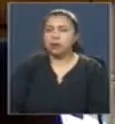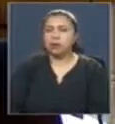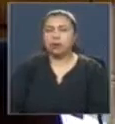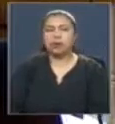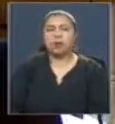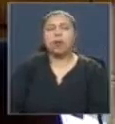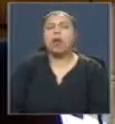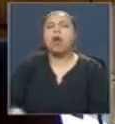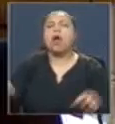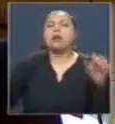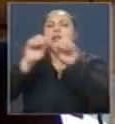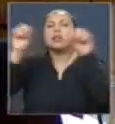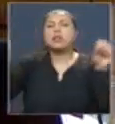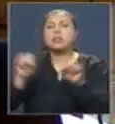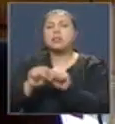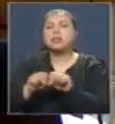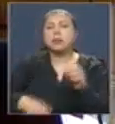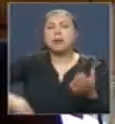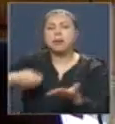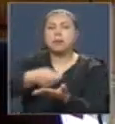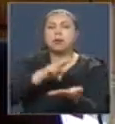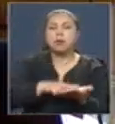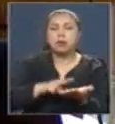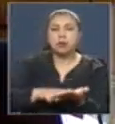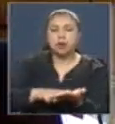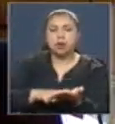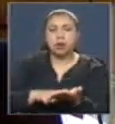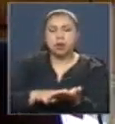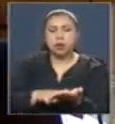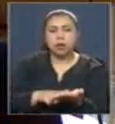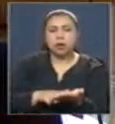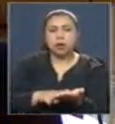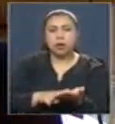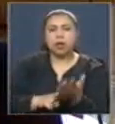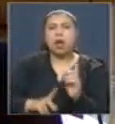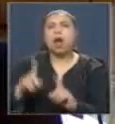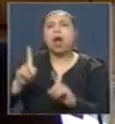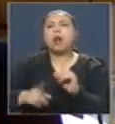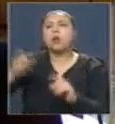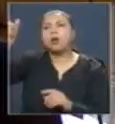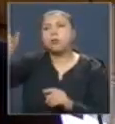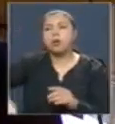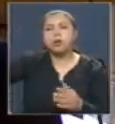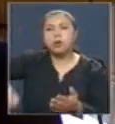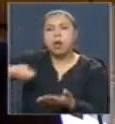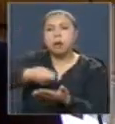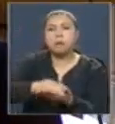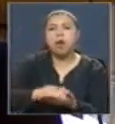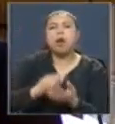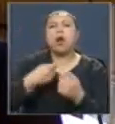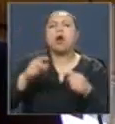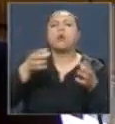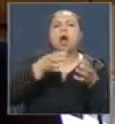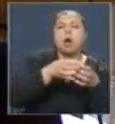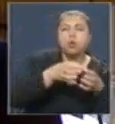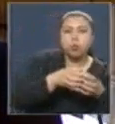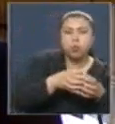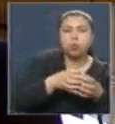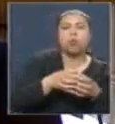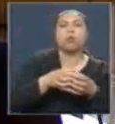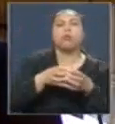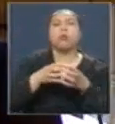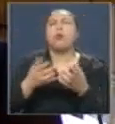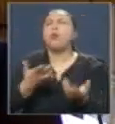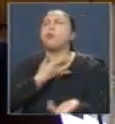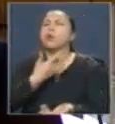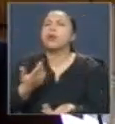desintegración del sistema tributario, como pueden ser algunos asalariados o algunos cooperativistas, bueno, ¿por qué no se